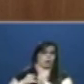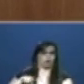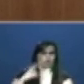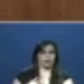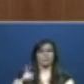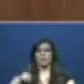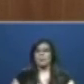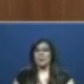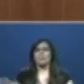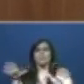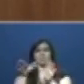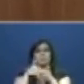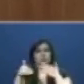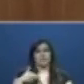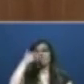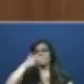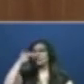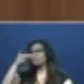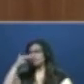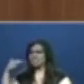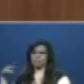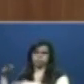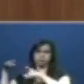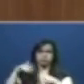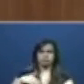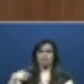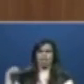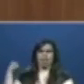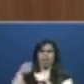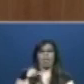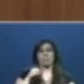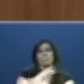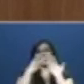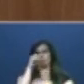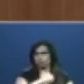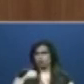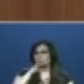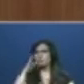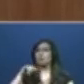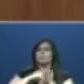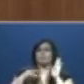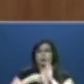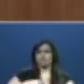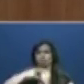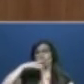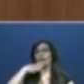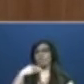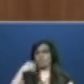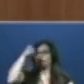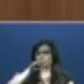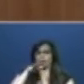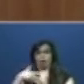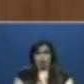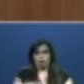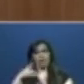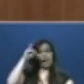millones de visitantes atraídos a lo largo de sus 18 ediciones por el proyecto Las edades del hombre que ahora se celebra en Arévalo y